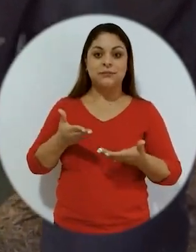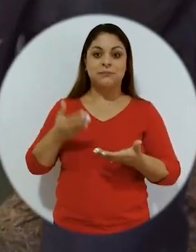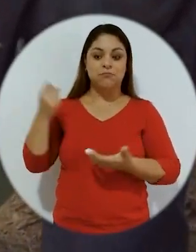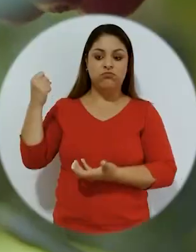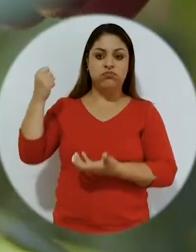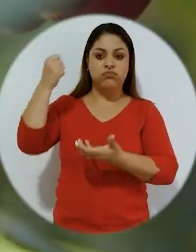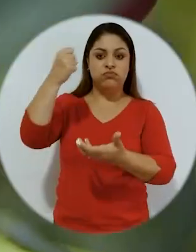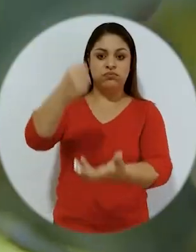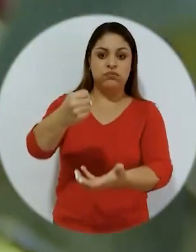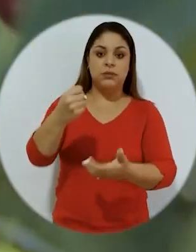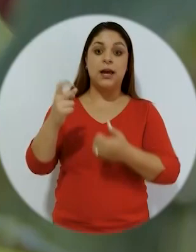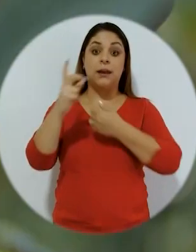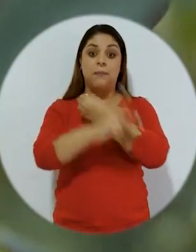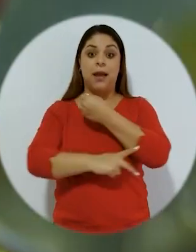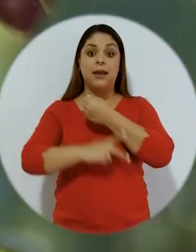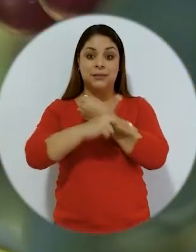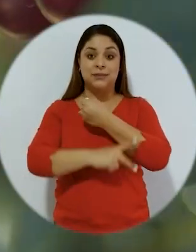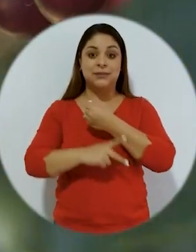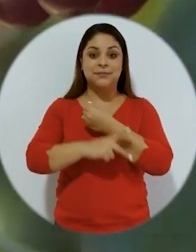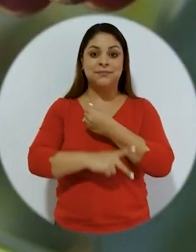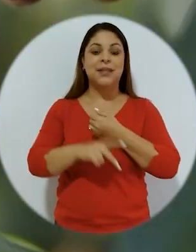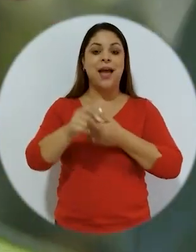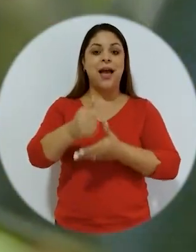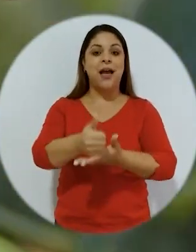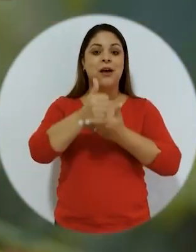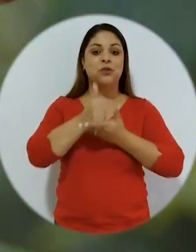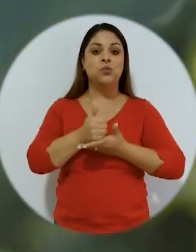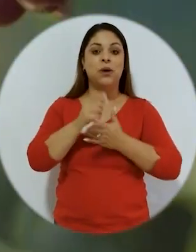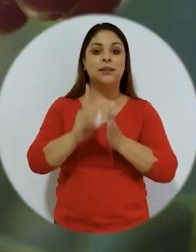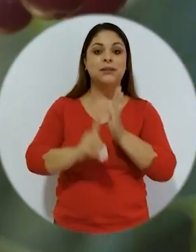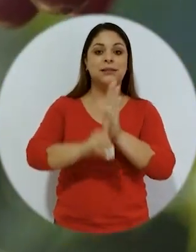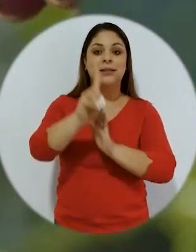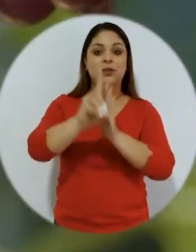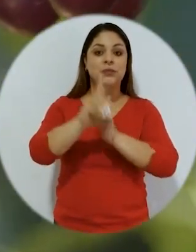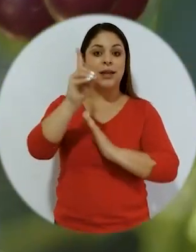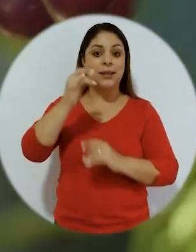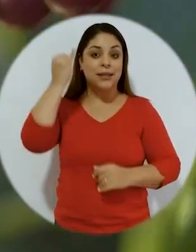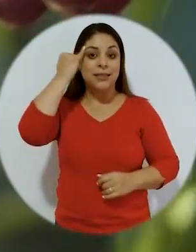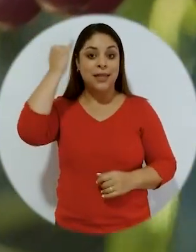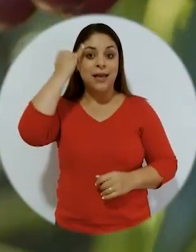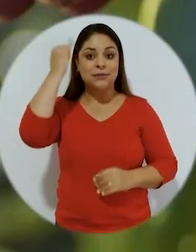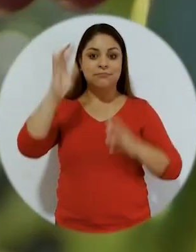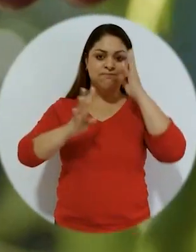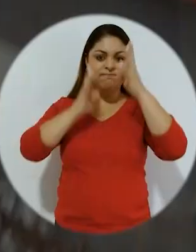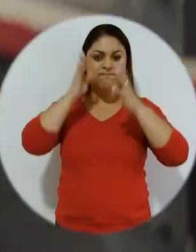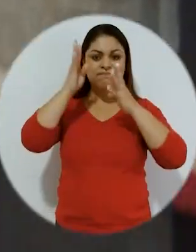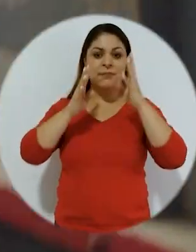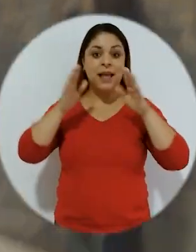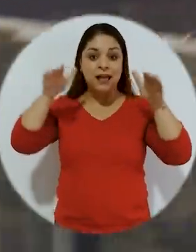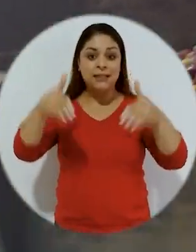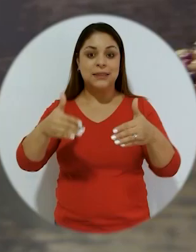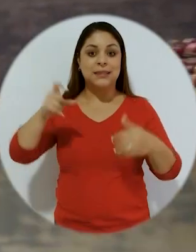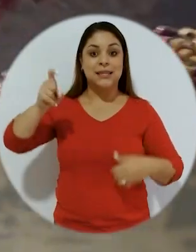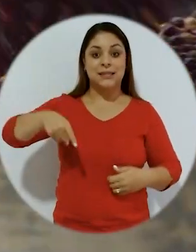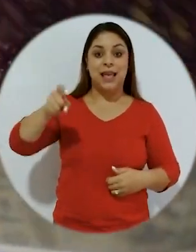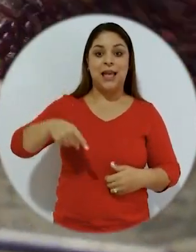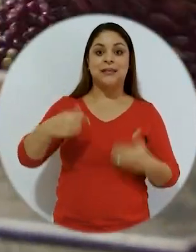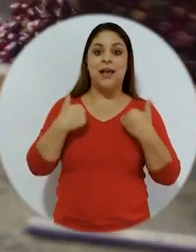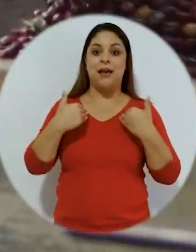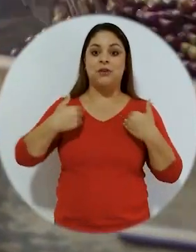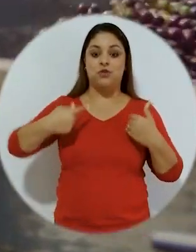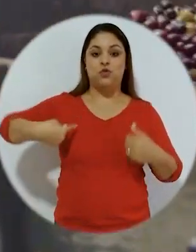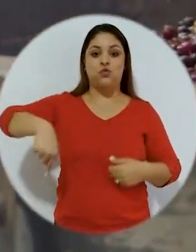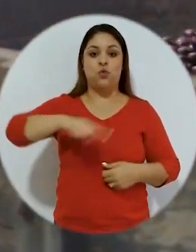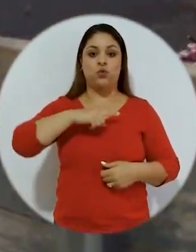el país, este, que nos permita desarrollar ideas innovadoras que atiendan las necesidades que tenemos nosotros